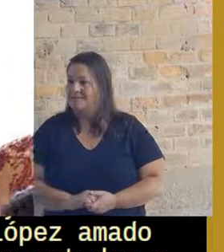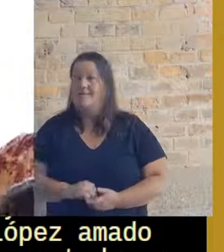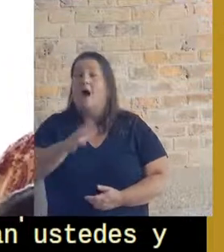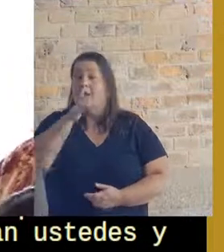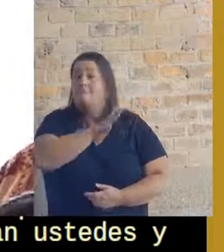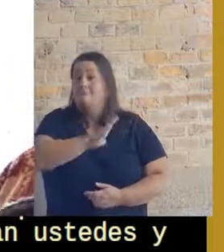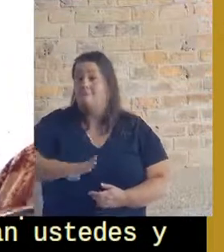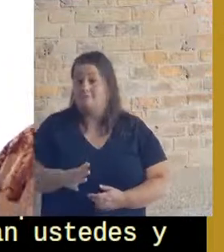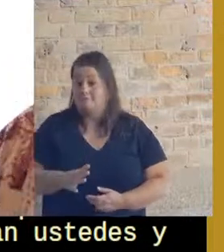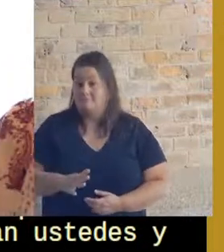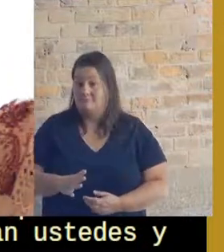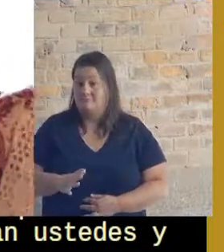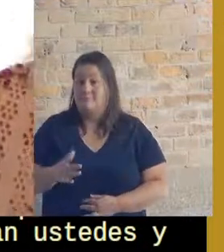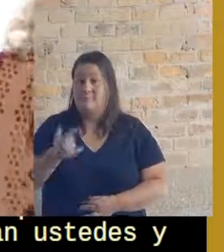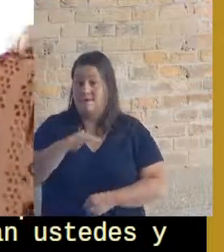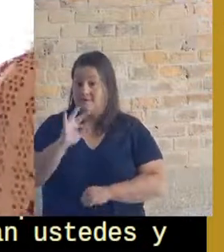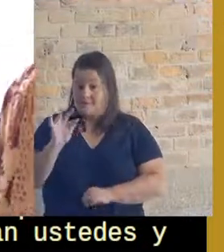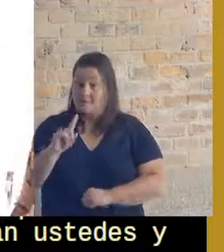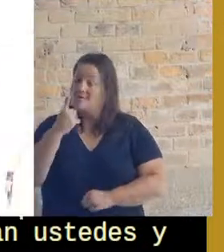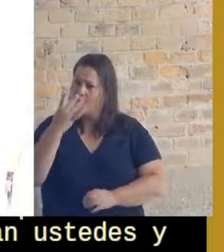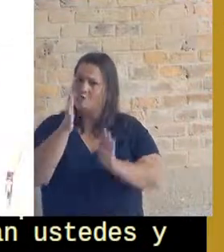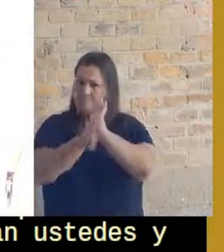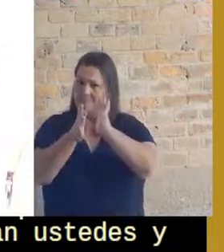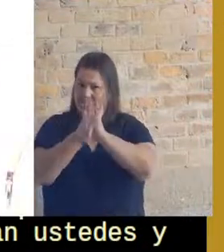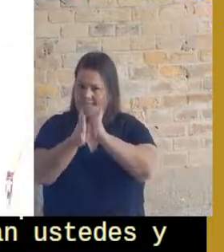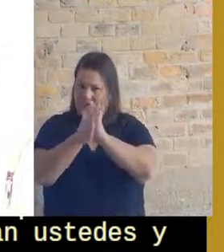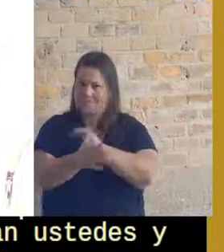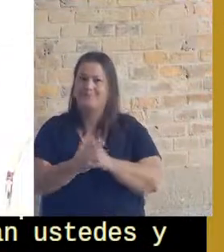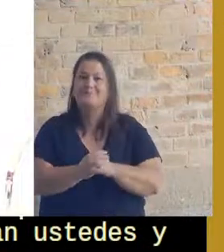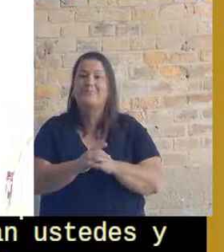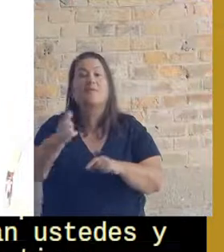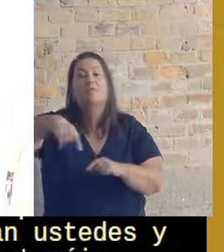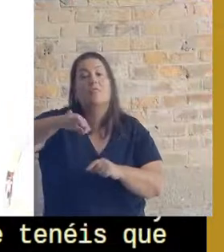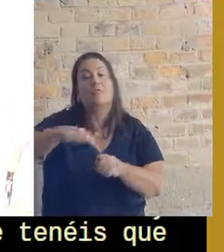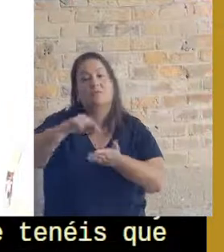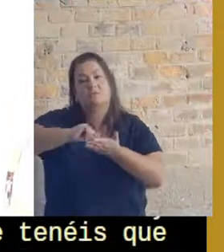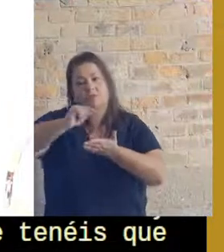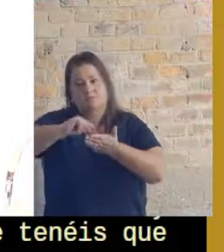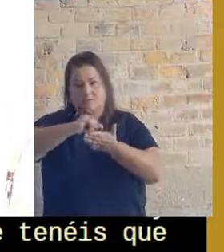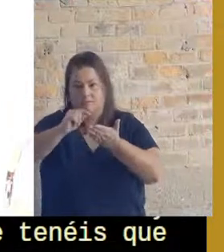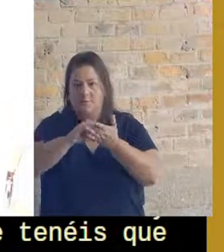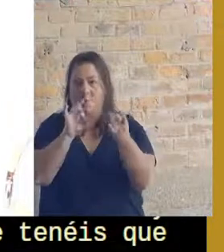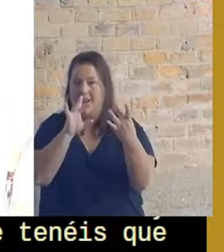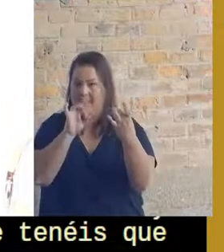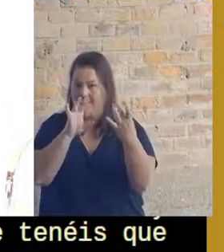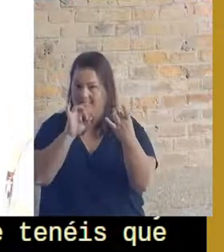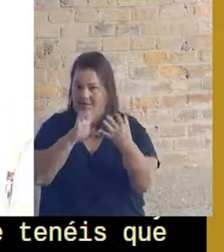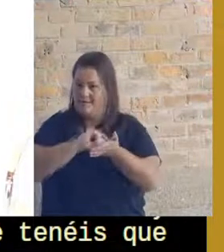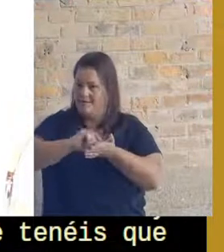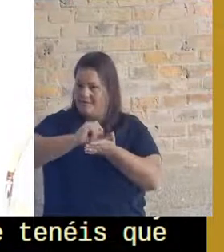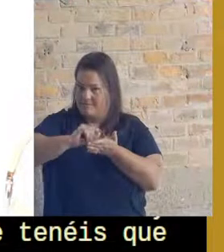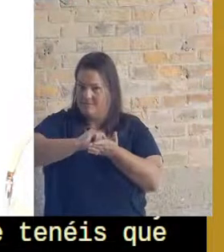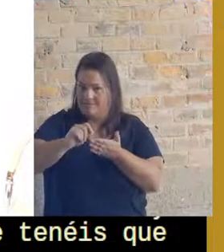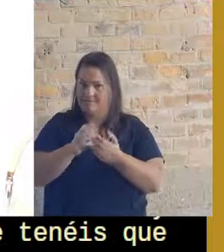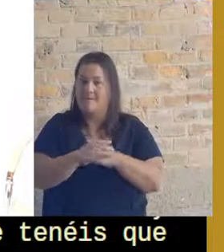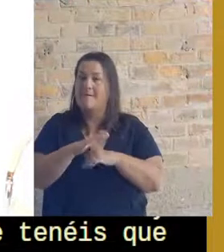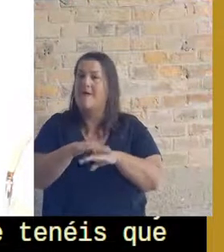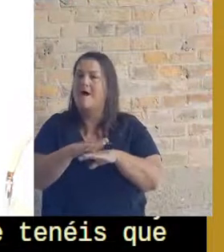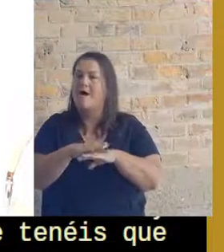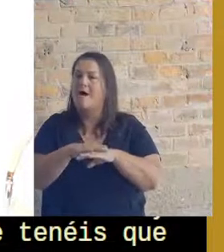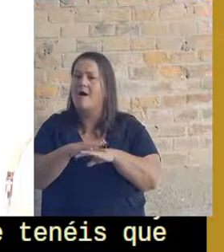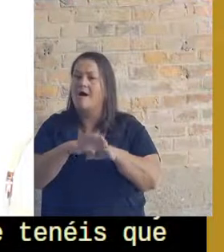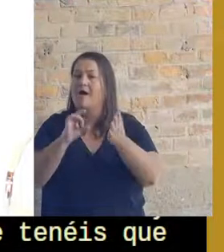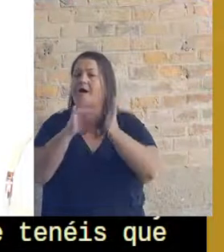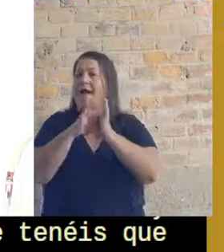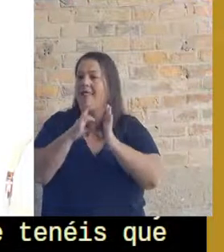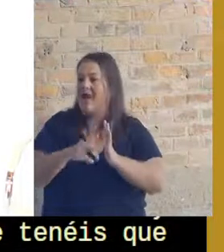mientras antes de tomar la palabra comentaros que tenéis que rellenar el formulario online sobre bueno la